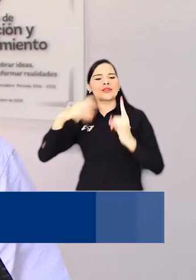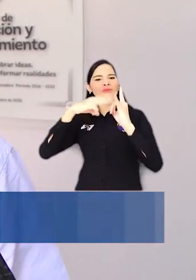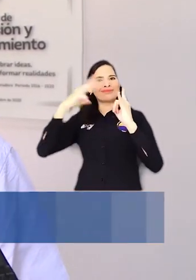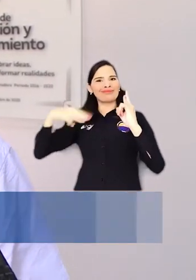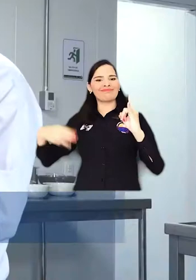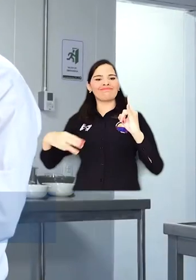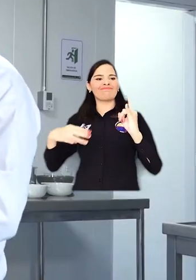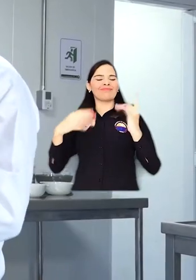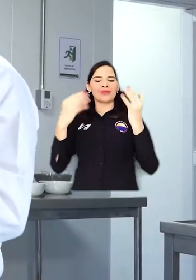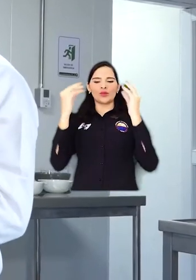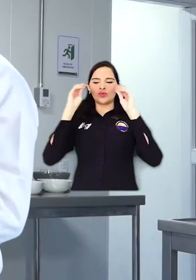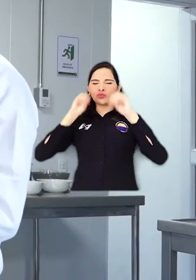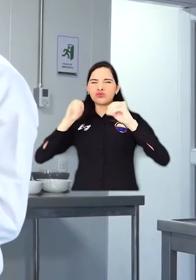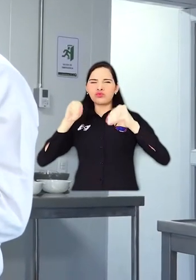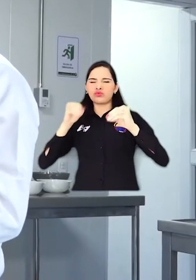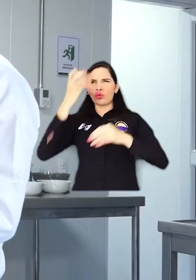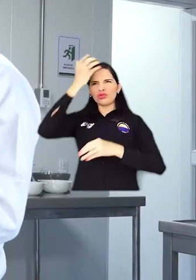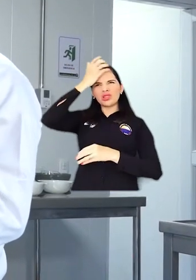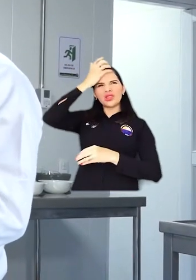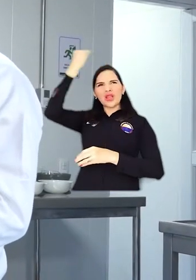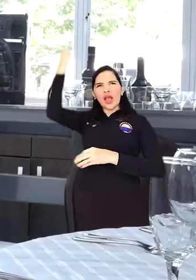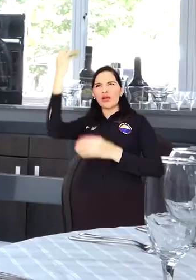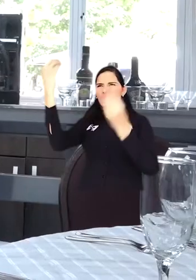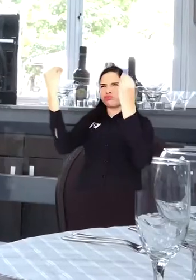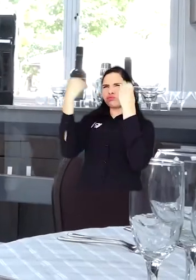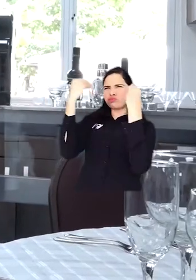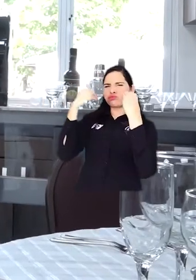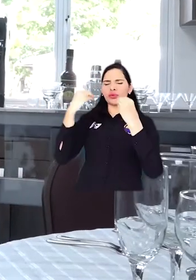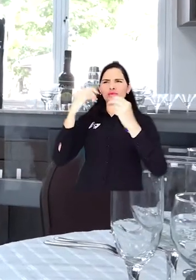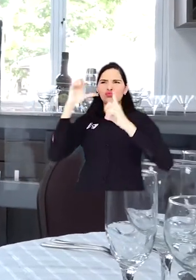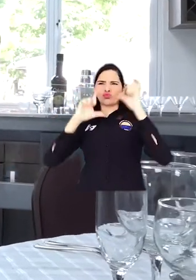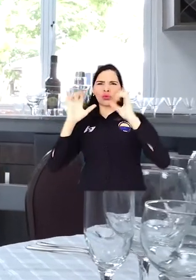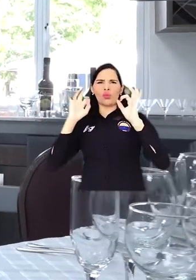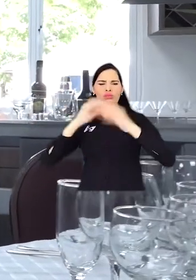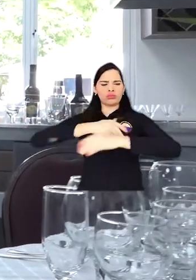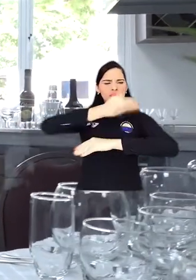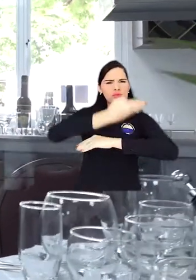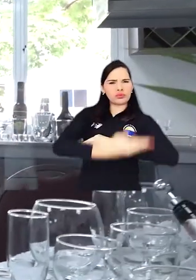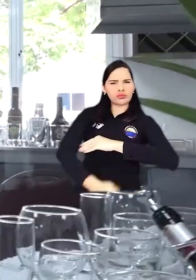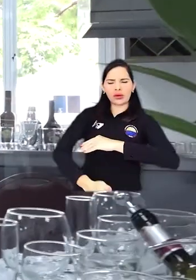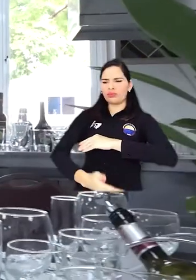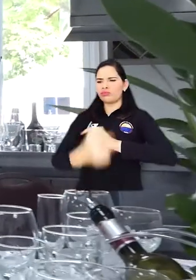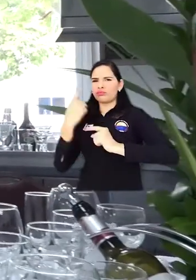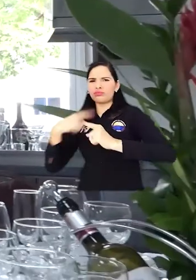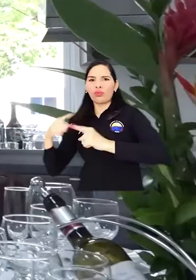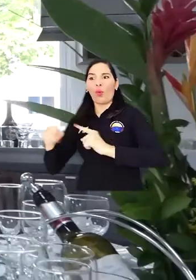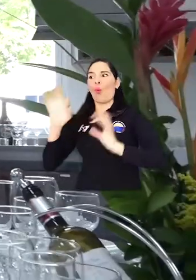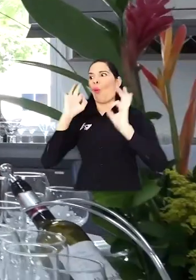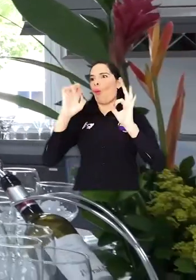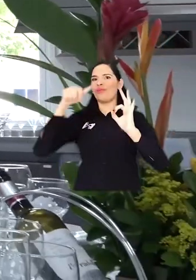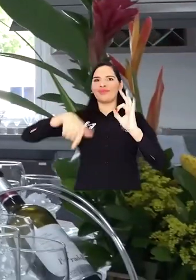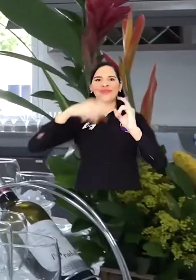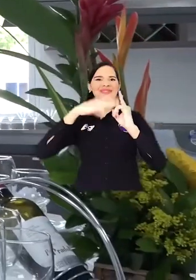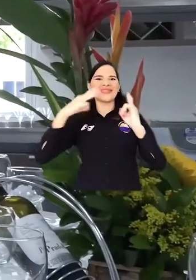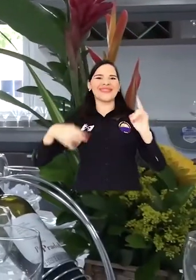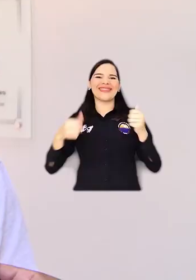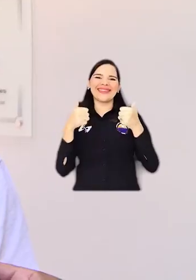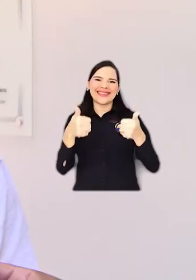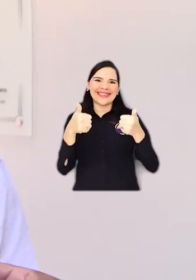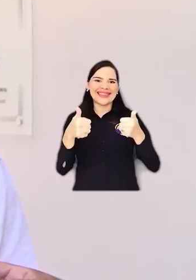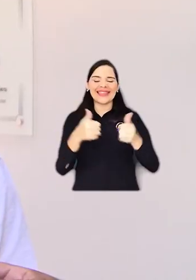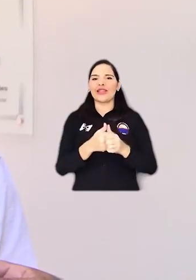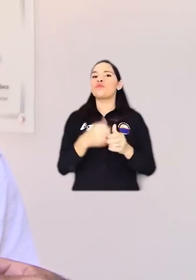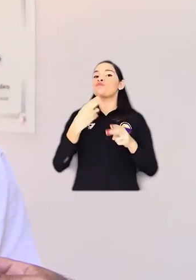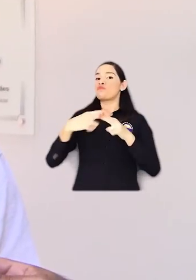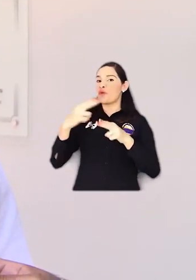formara a los chefs de la ciudad, a los meseros, a los camareros. Creo que es un gran paso, seguramente va a mostrar sus frutos